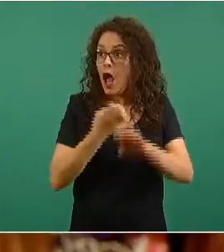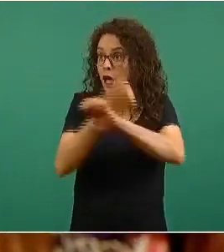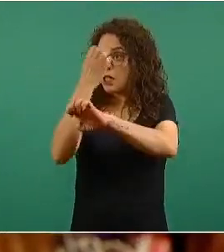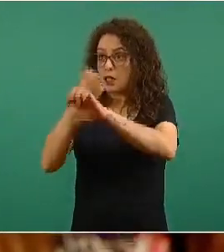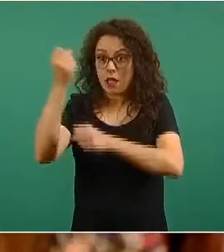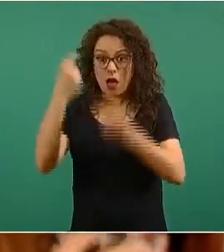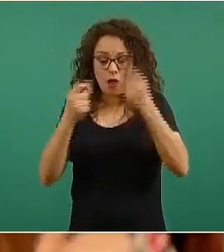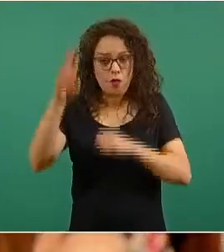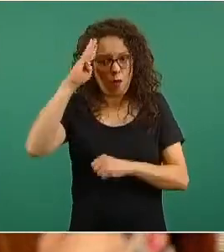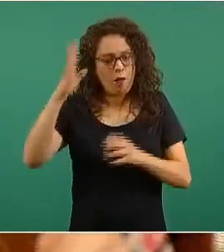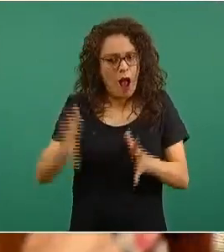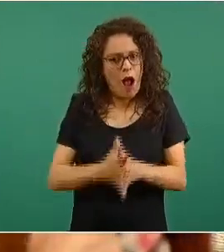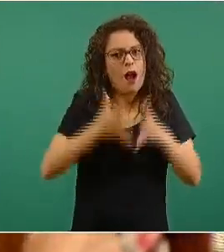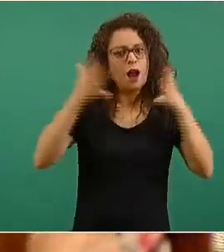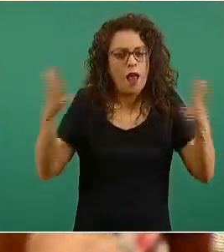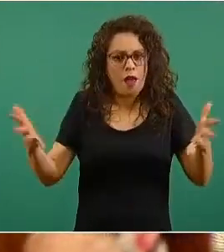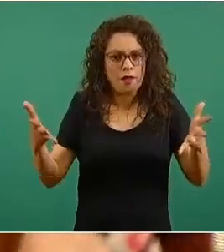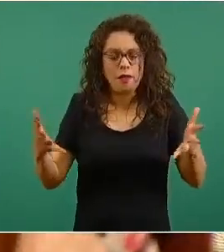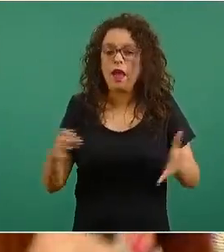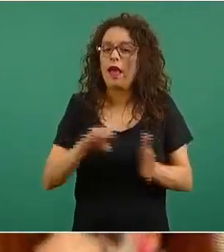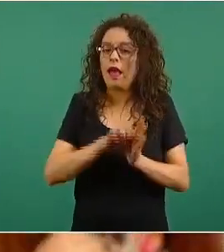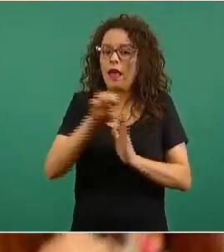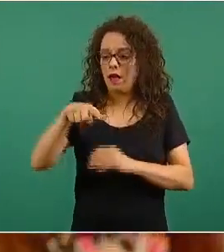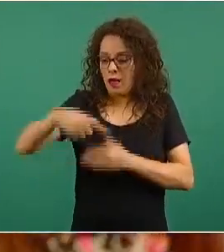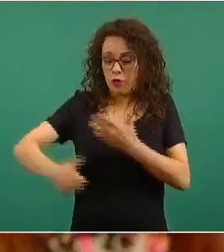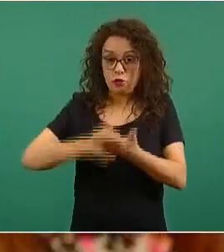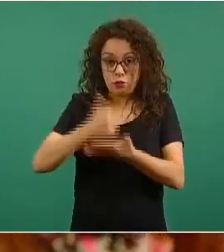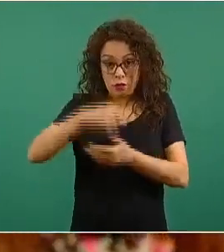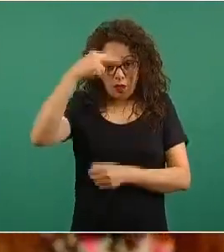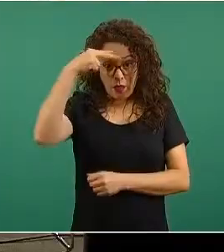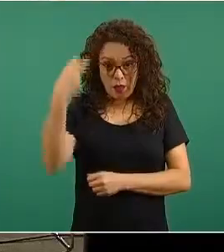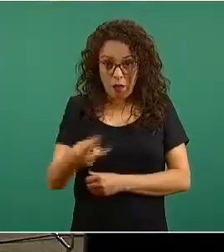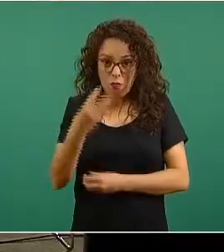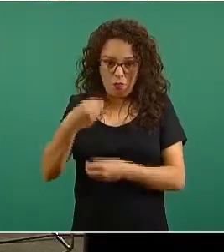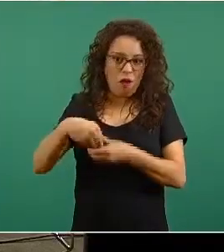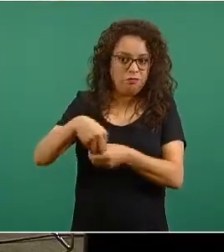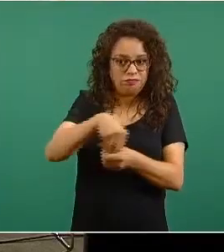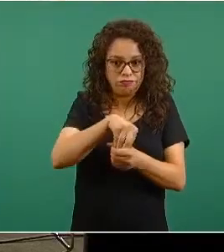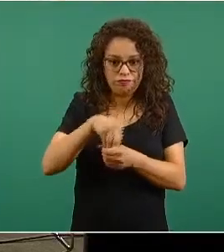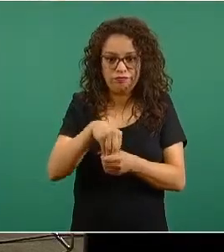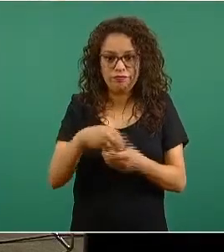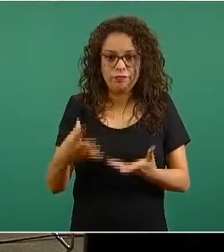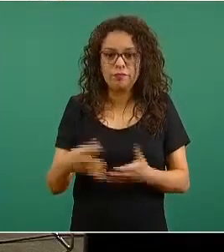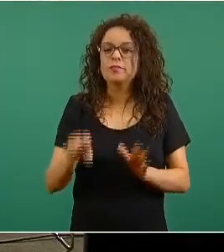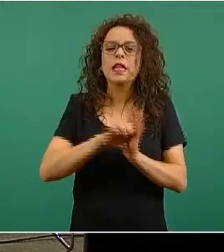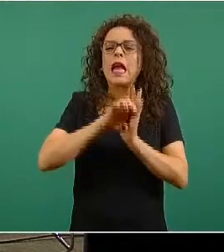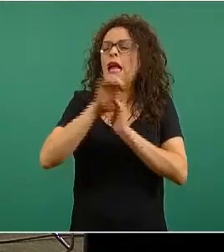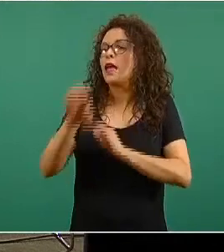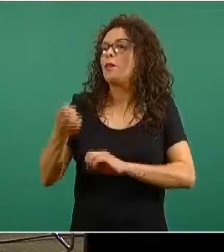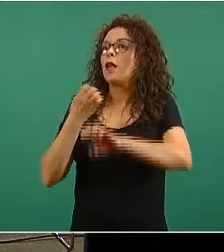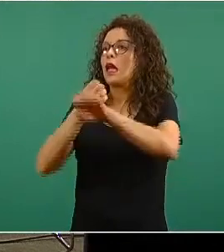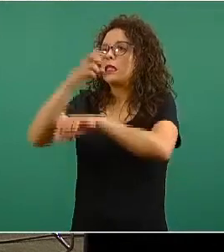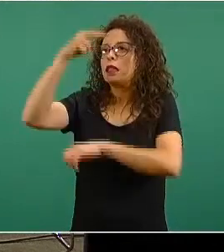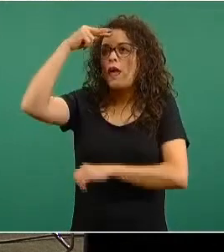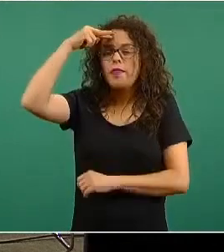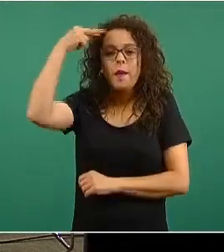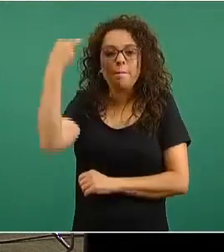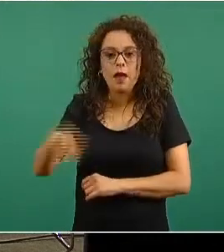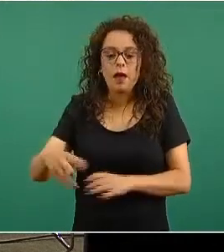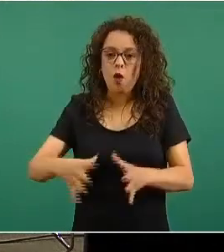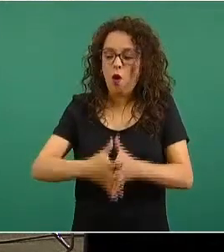Ciudad de México está muy concentrada, pero hay estados que no lo están. Y no vamos a ir lejos. Estado de México. El Estado de México es muy